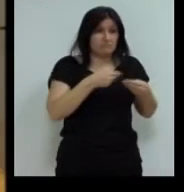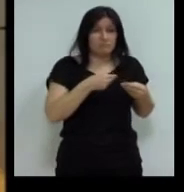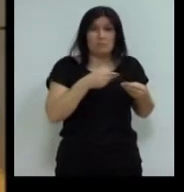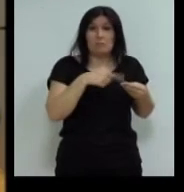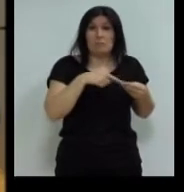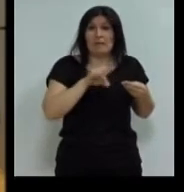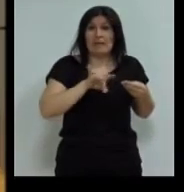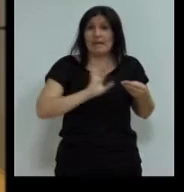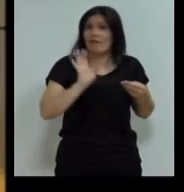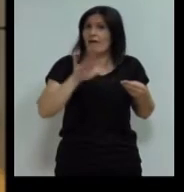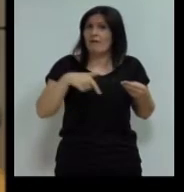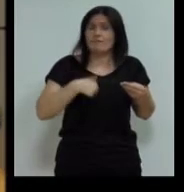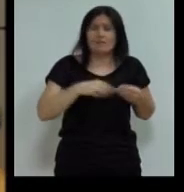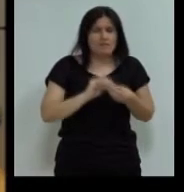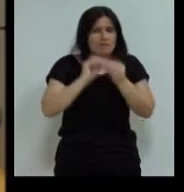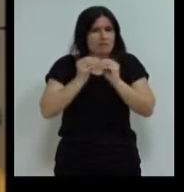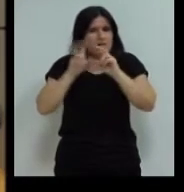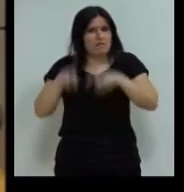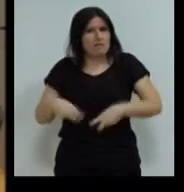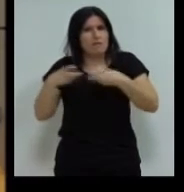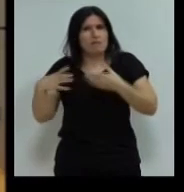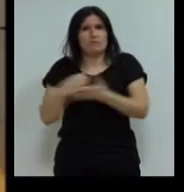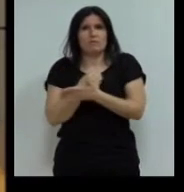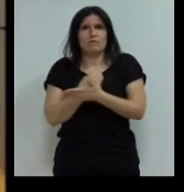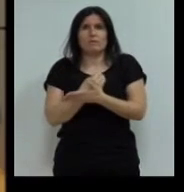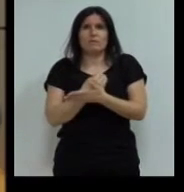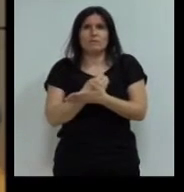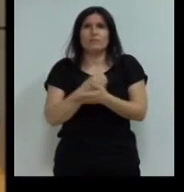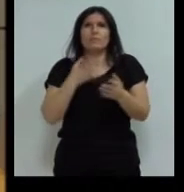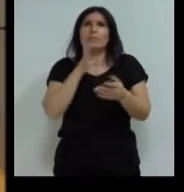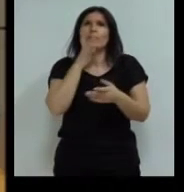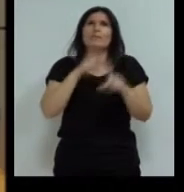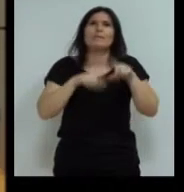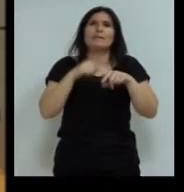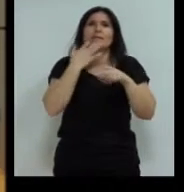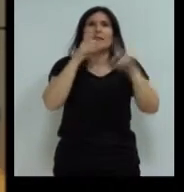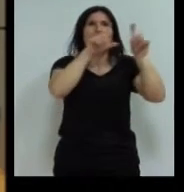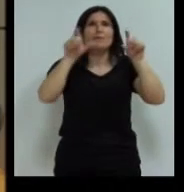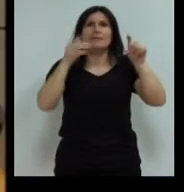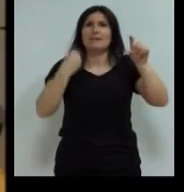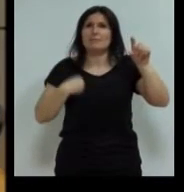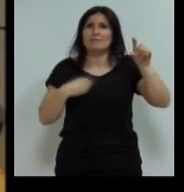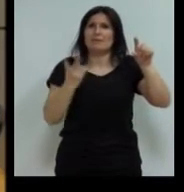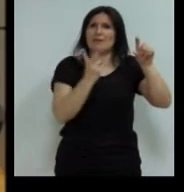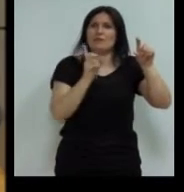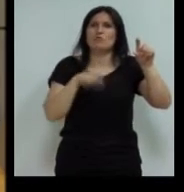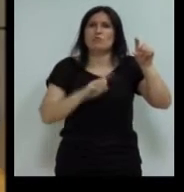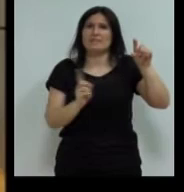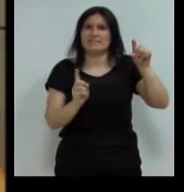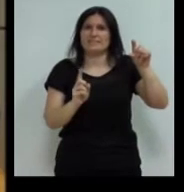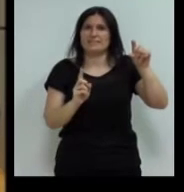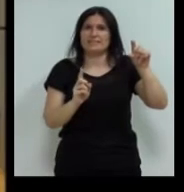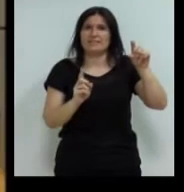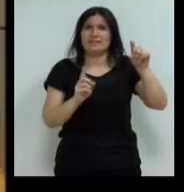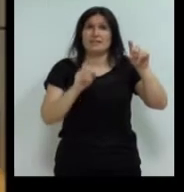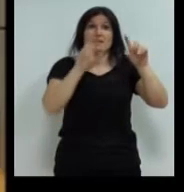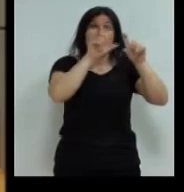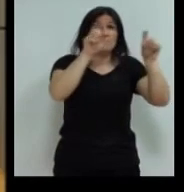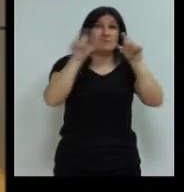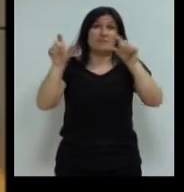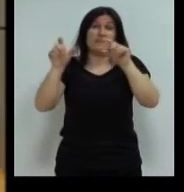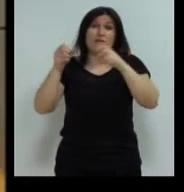ese no te sirve. Que no es el mismo, que no es la misma empresa o persona que ha hecho el doblaje de la película, y por lo tanto tú